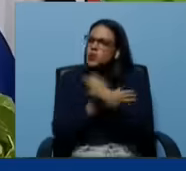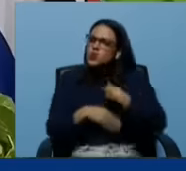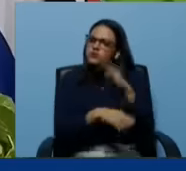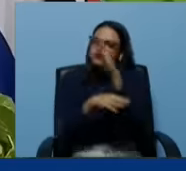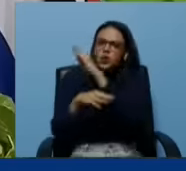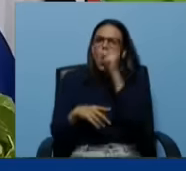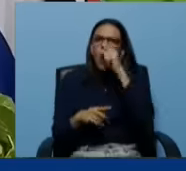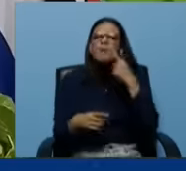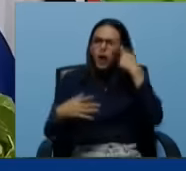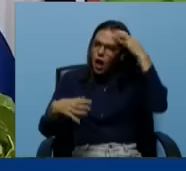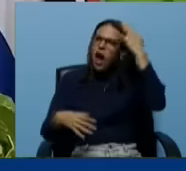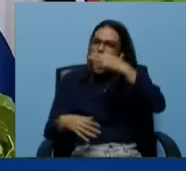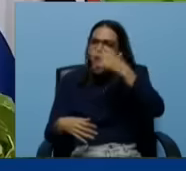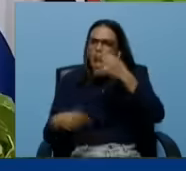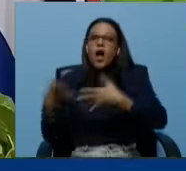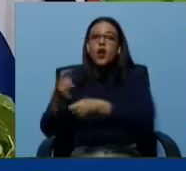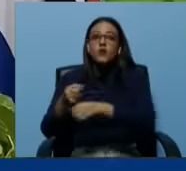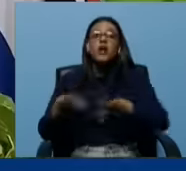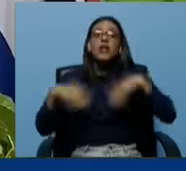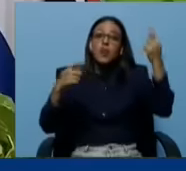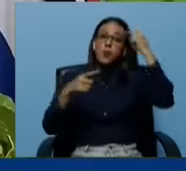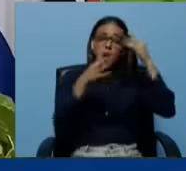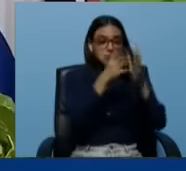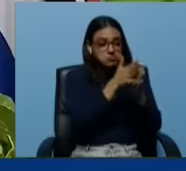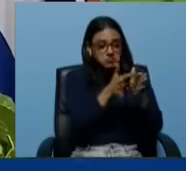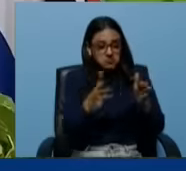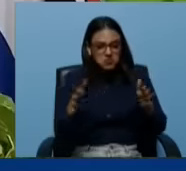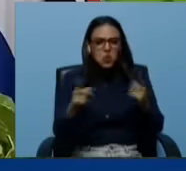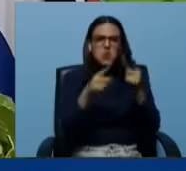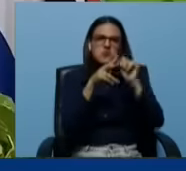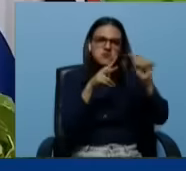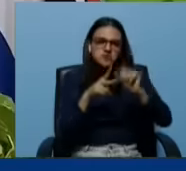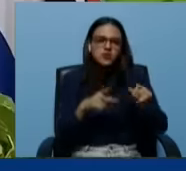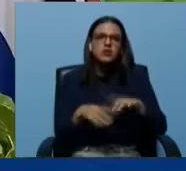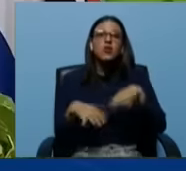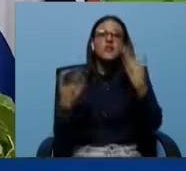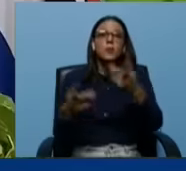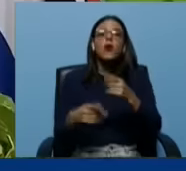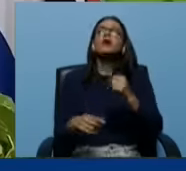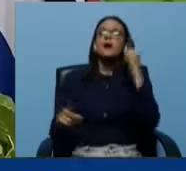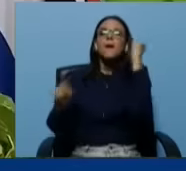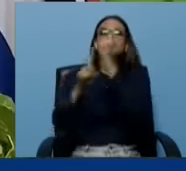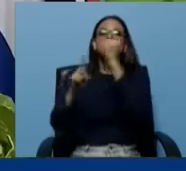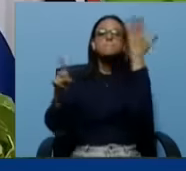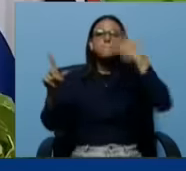Y a los días están asesinando a Sandino.